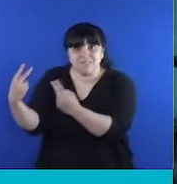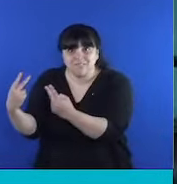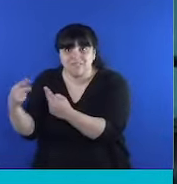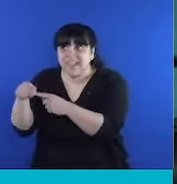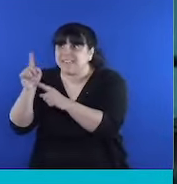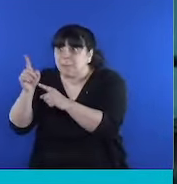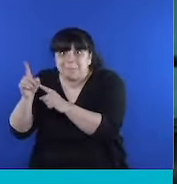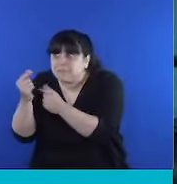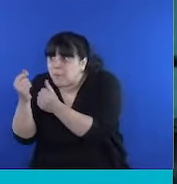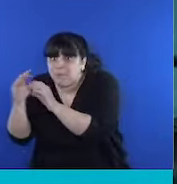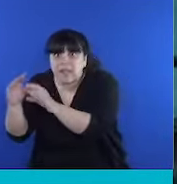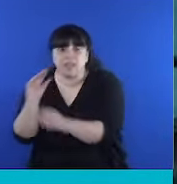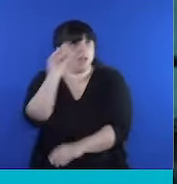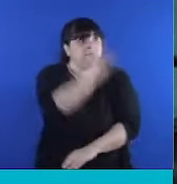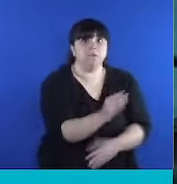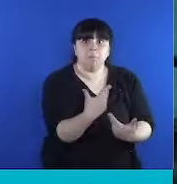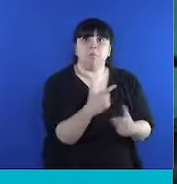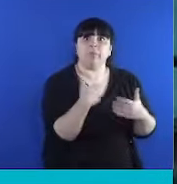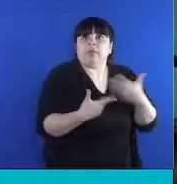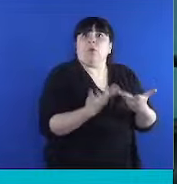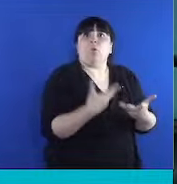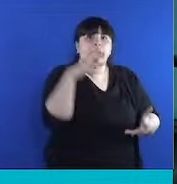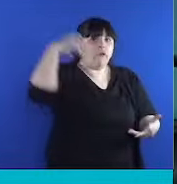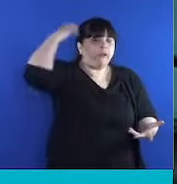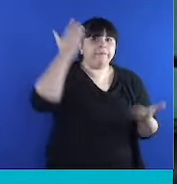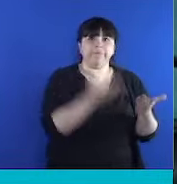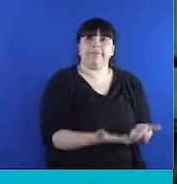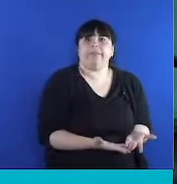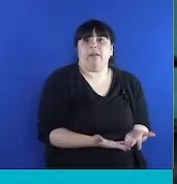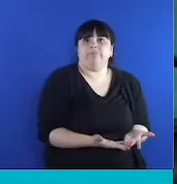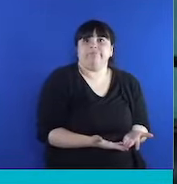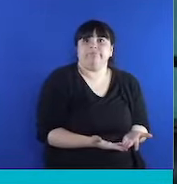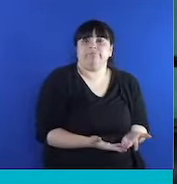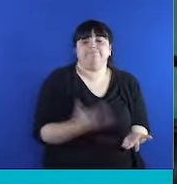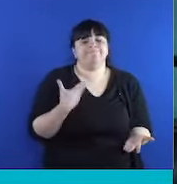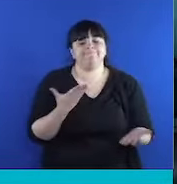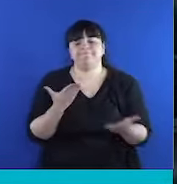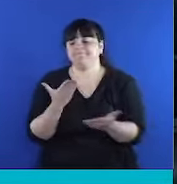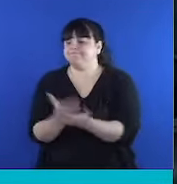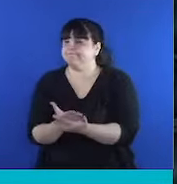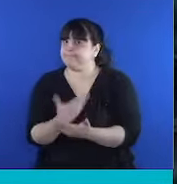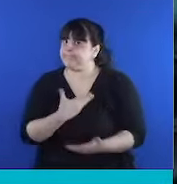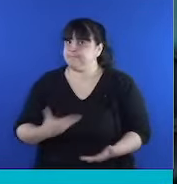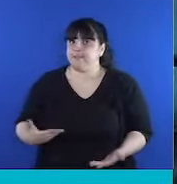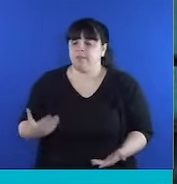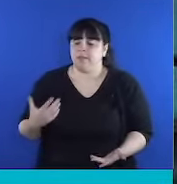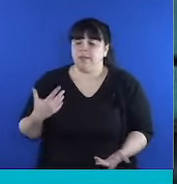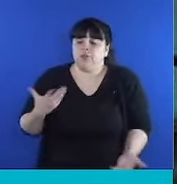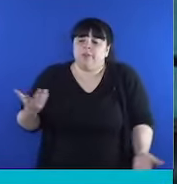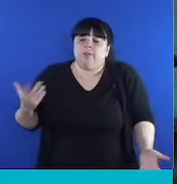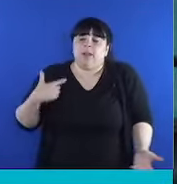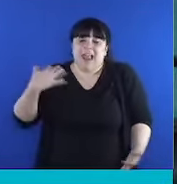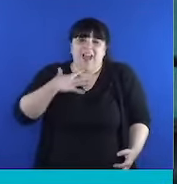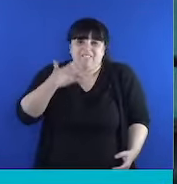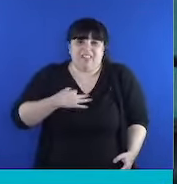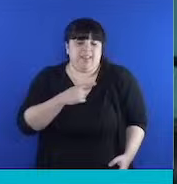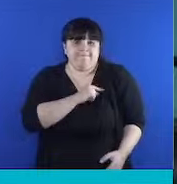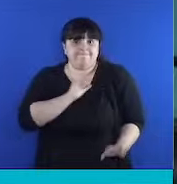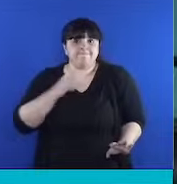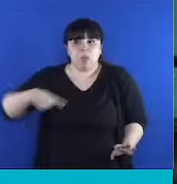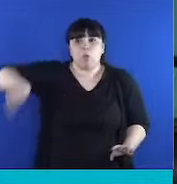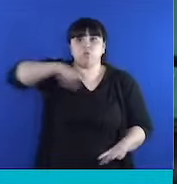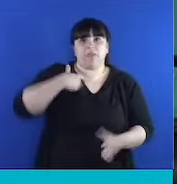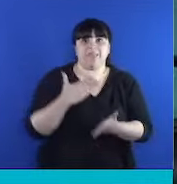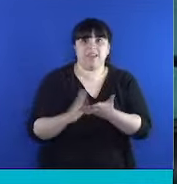finales de los Evita. Por eso pedimos, señor presidente, que lamentamos que la legislatura no haya podido acompañar esta